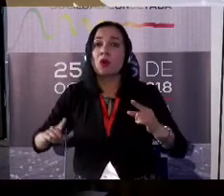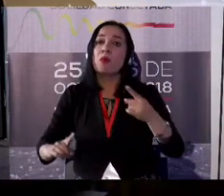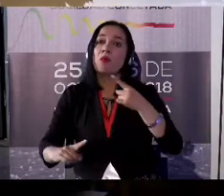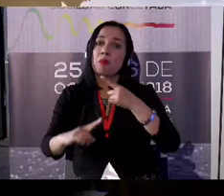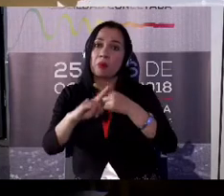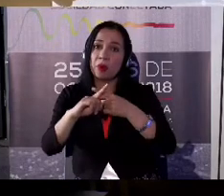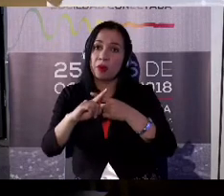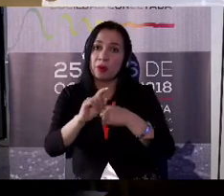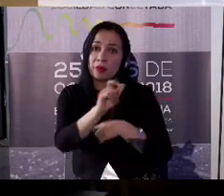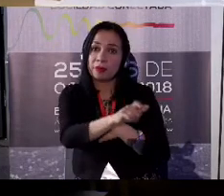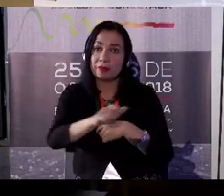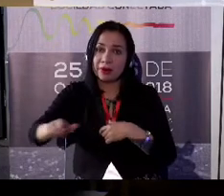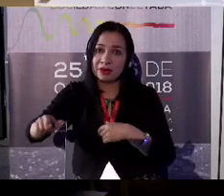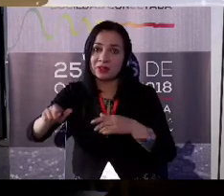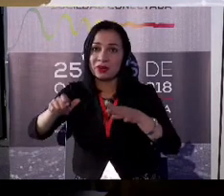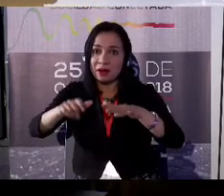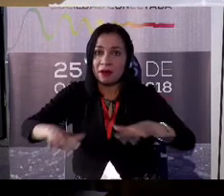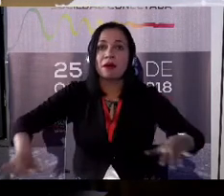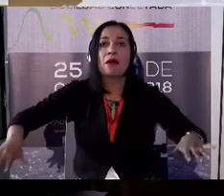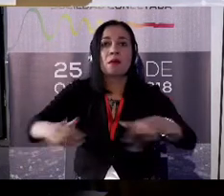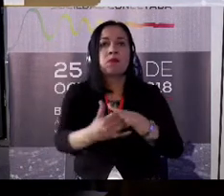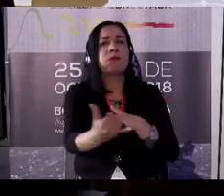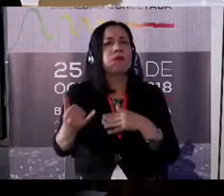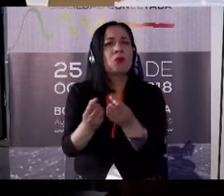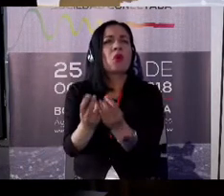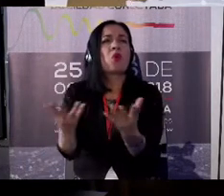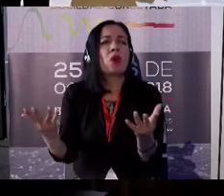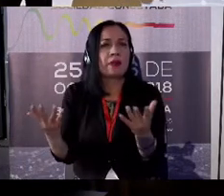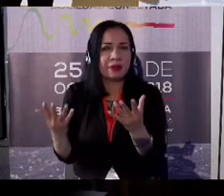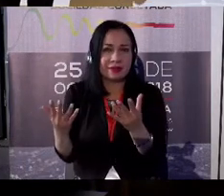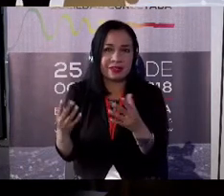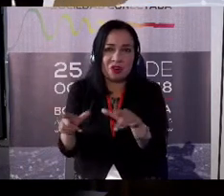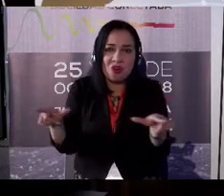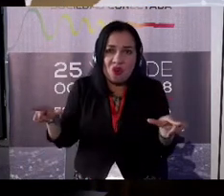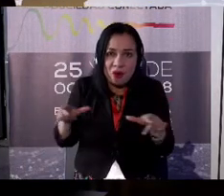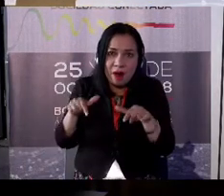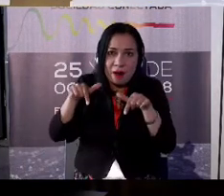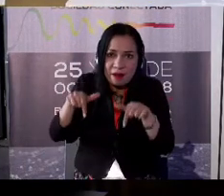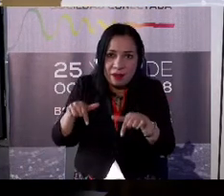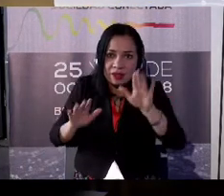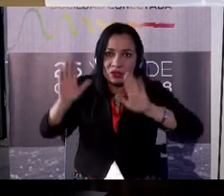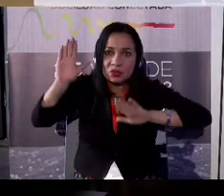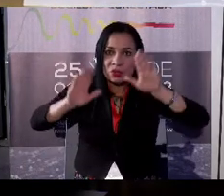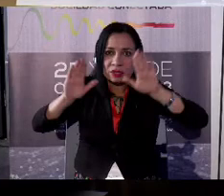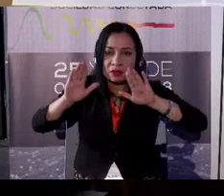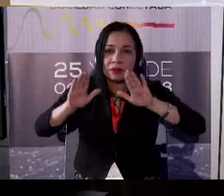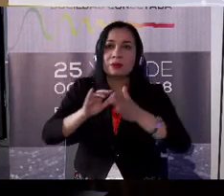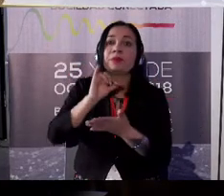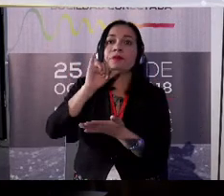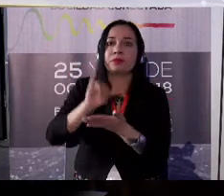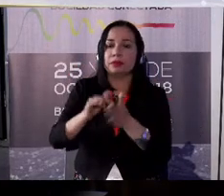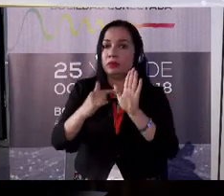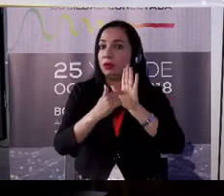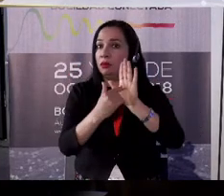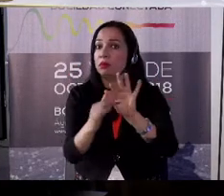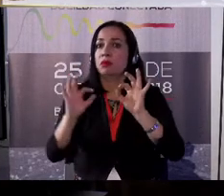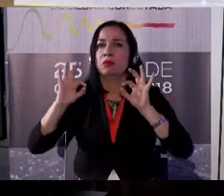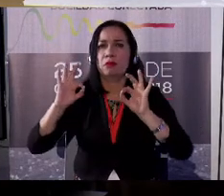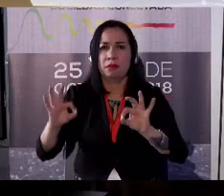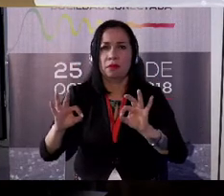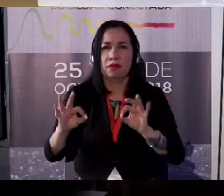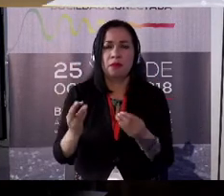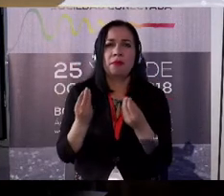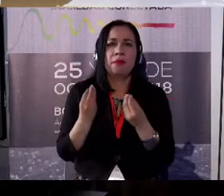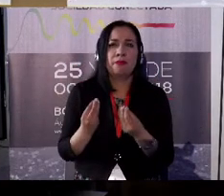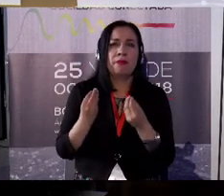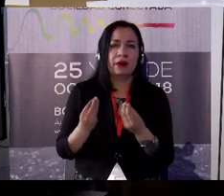personas en la región donde se hizo la subasta. Ese es el indicador de éxito que empezó a utilizarse para